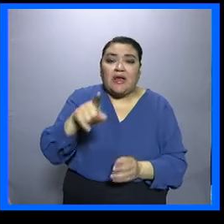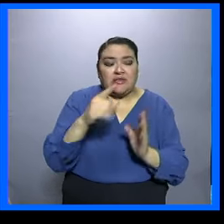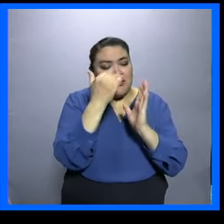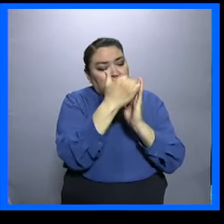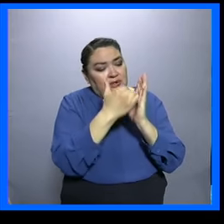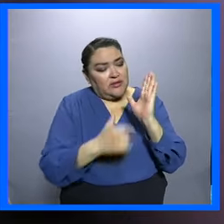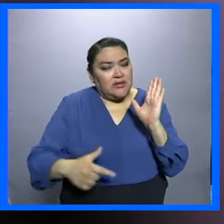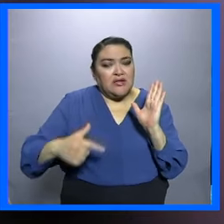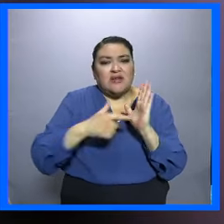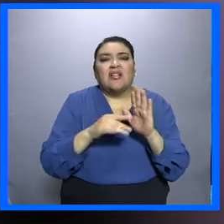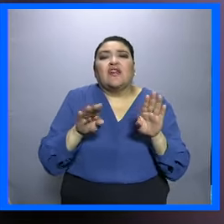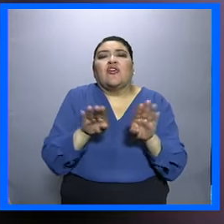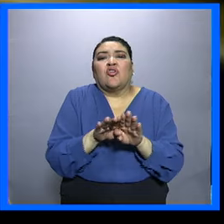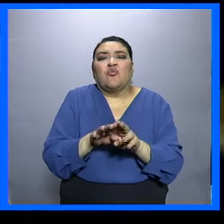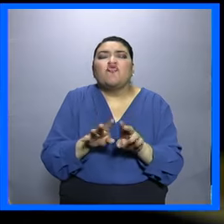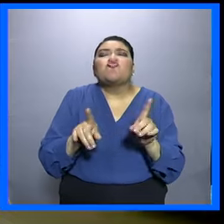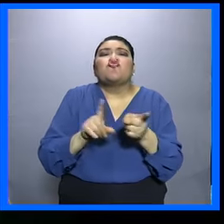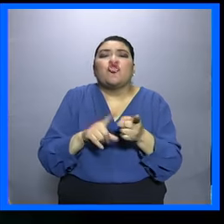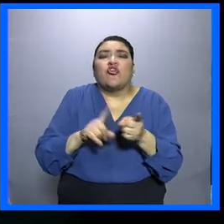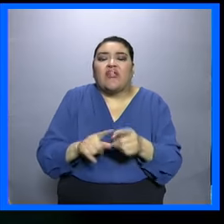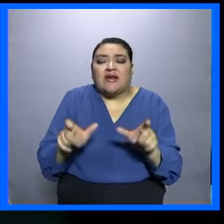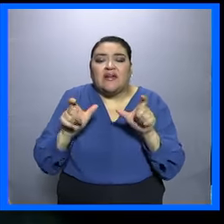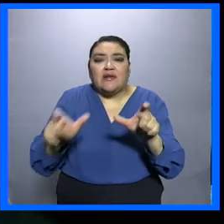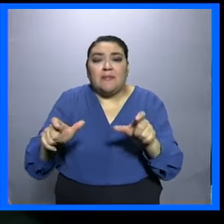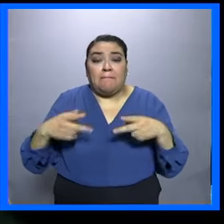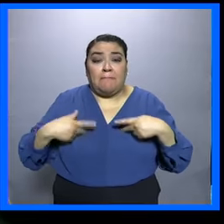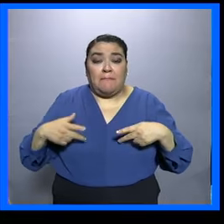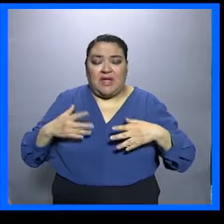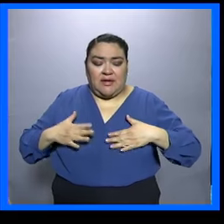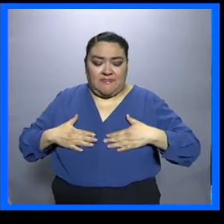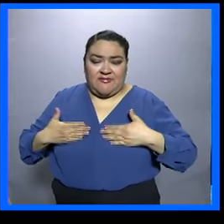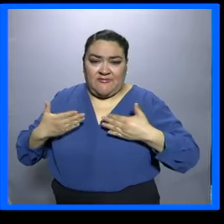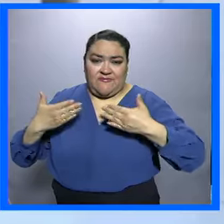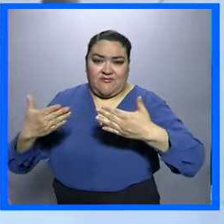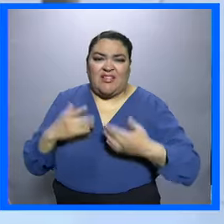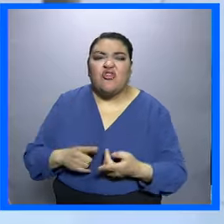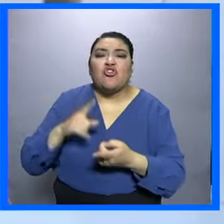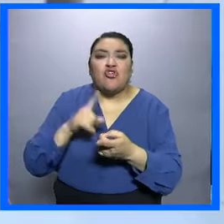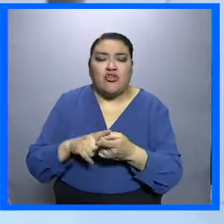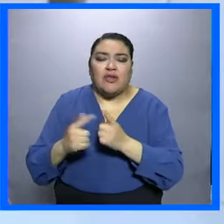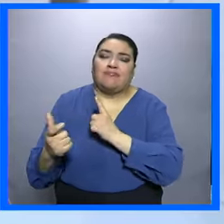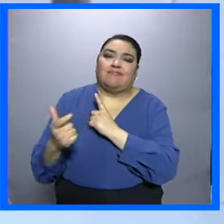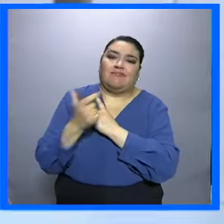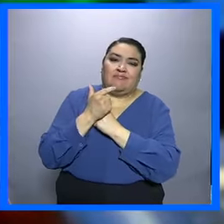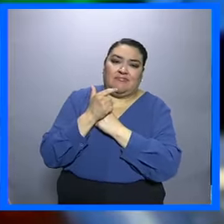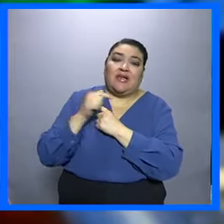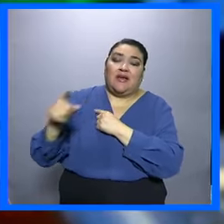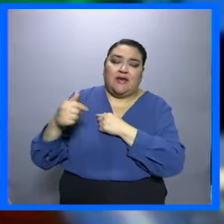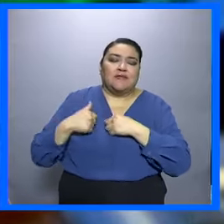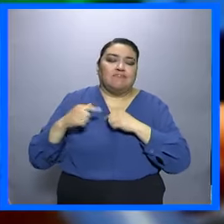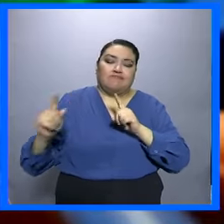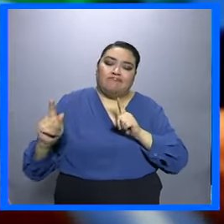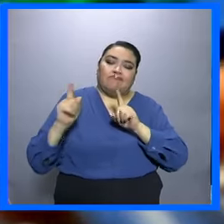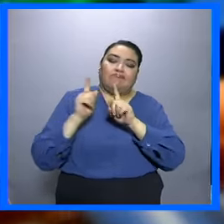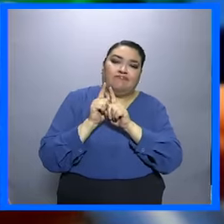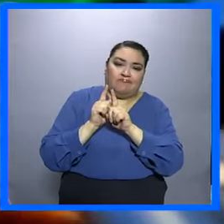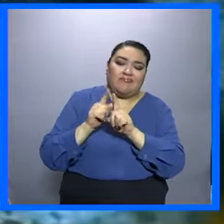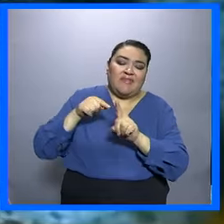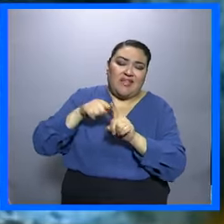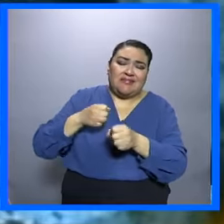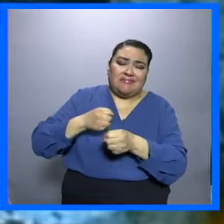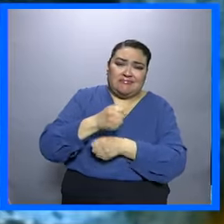será identificar espacios seguros y personas de confianza dentro de la comunidad que puedan brindar acompañamiento a víctimas de